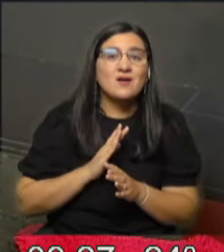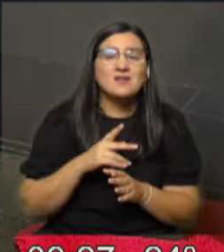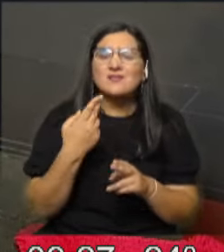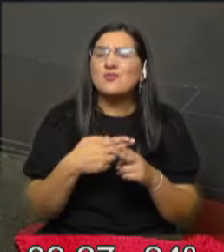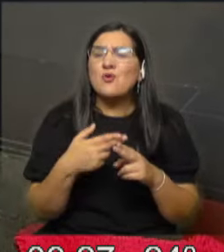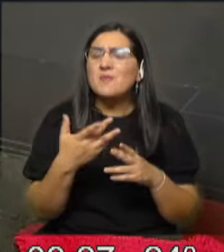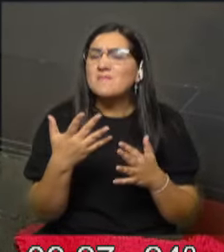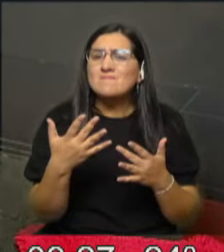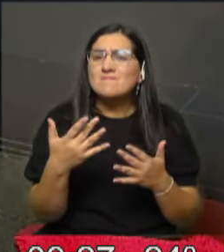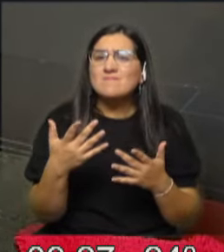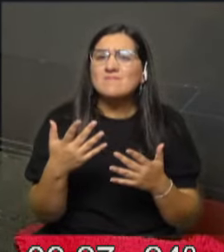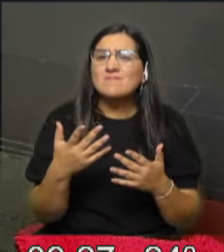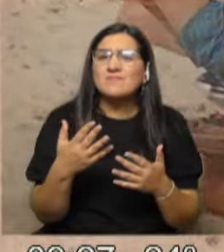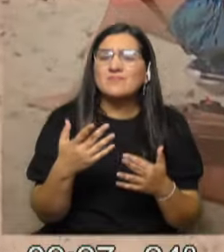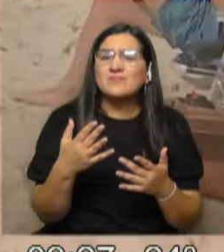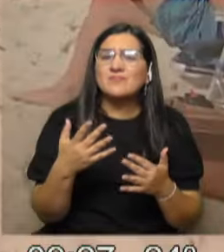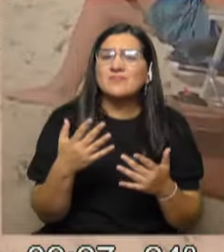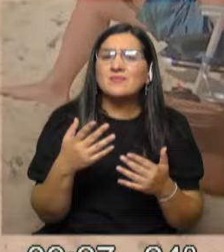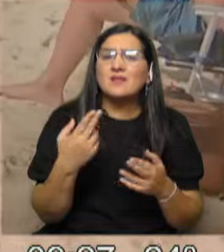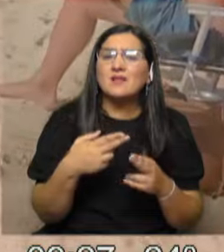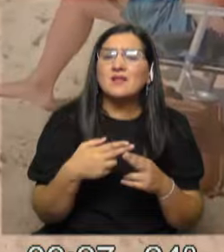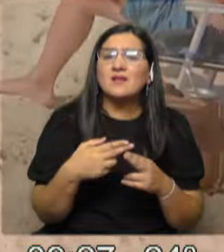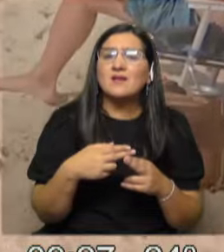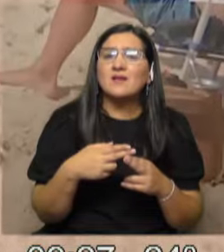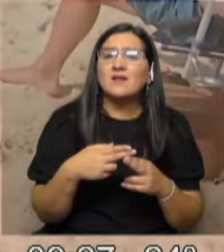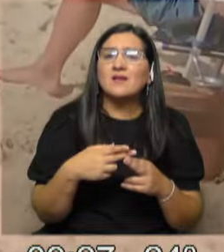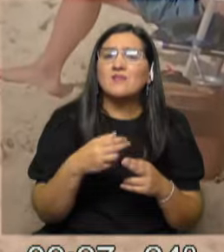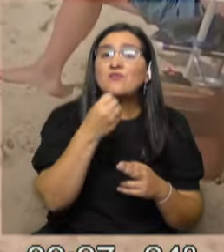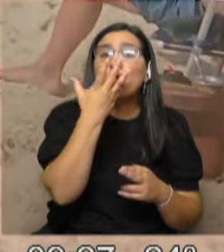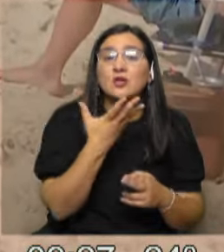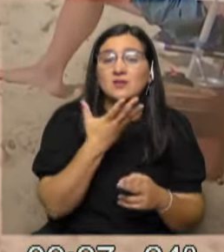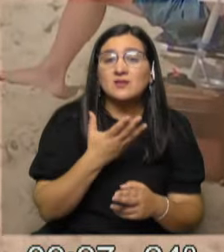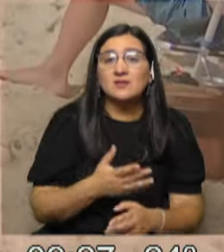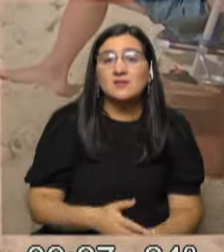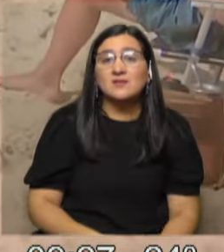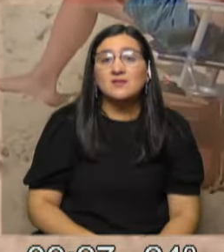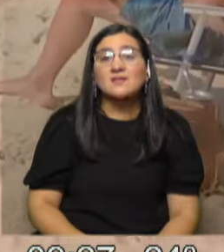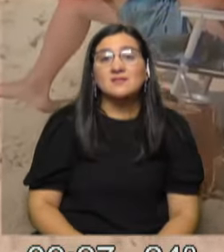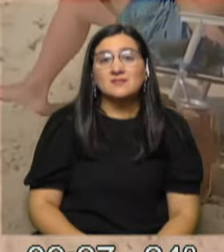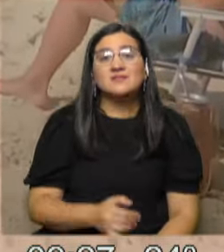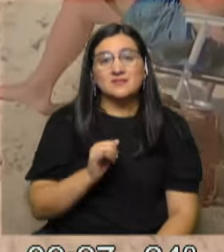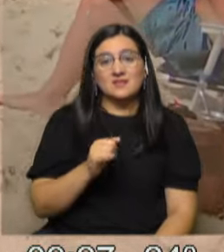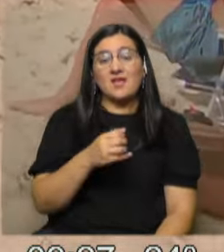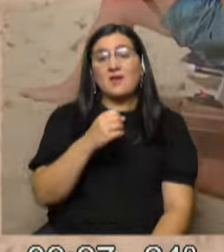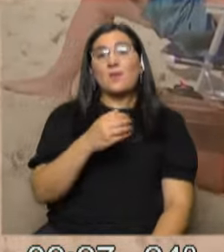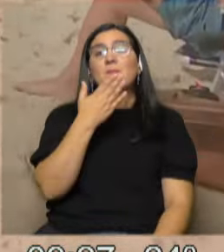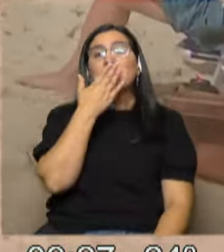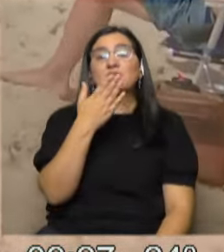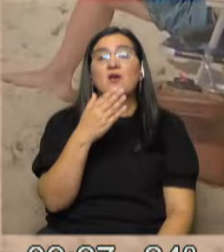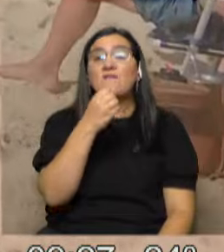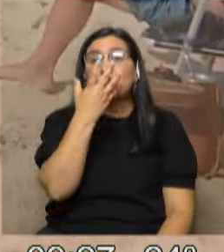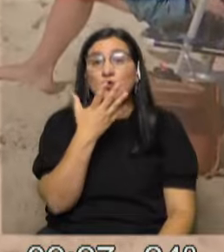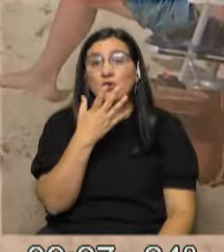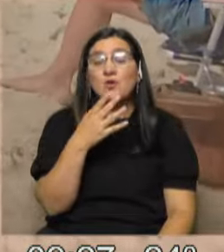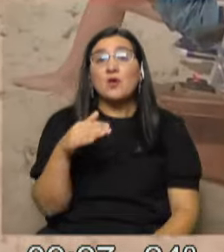hay atrás tuyo en el agua. Se llama... Flor Infante. Flori. No, Flor Infante, Flor Infante. Vecino. Iba por 18